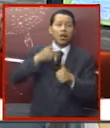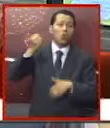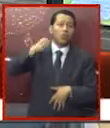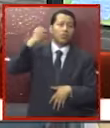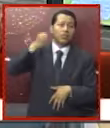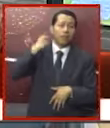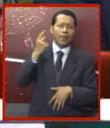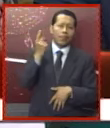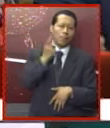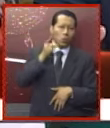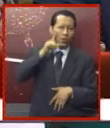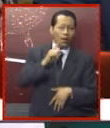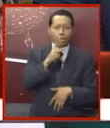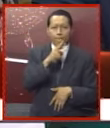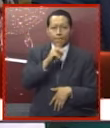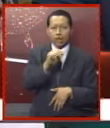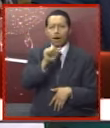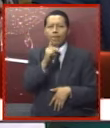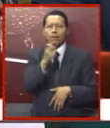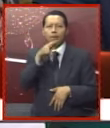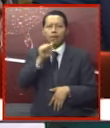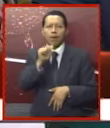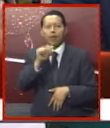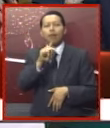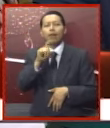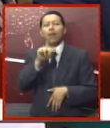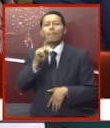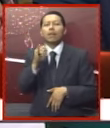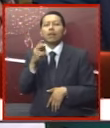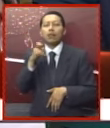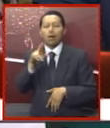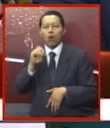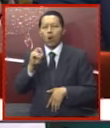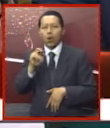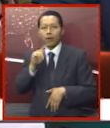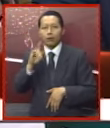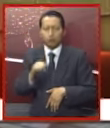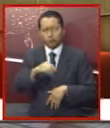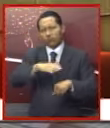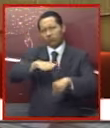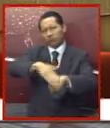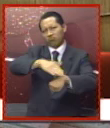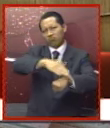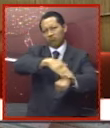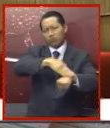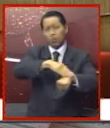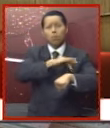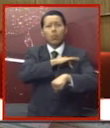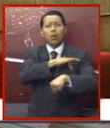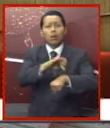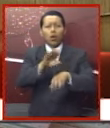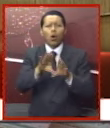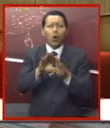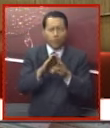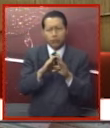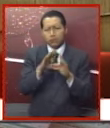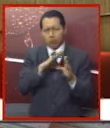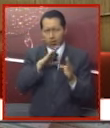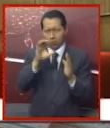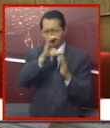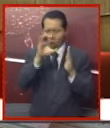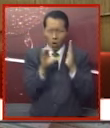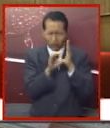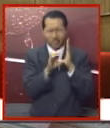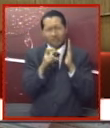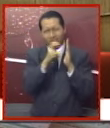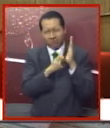la diputada del PRI, Adriana del Pilar Ortiz Lanz, quien hizo un llamado a los legisladores a promover la implementación de las reformas